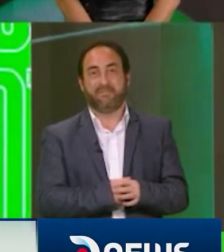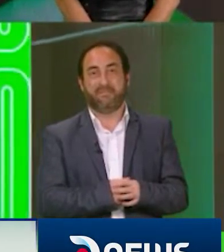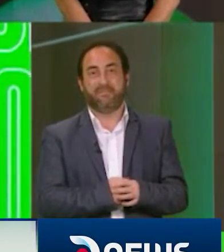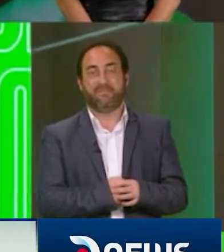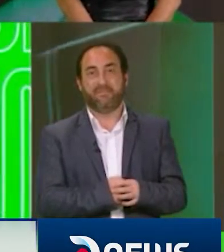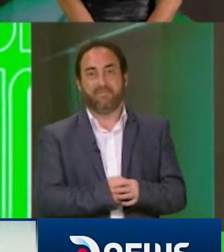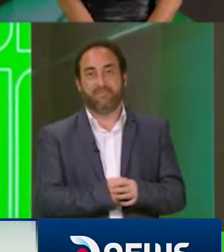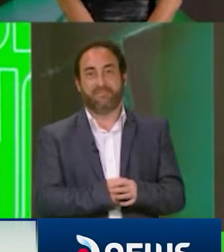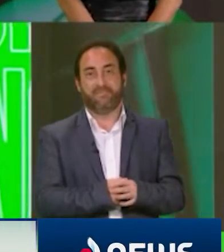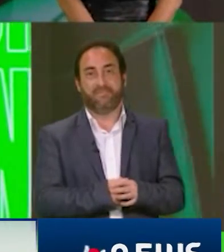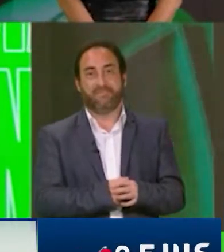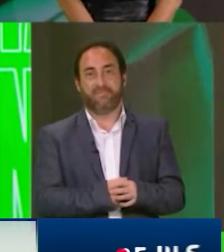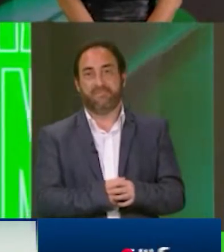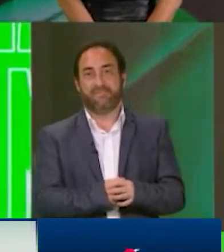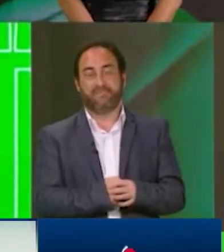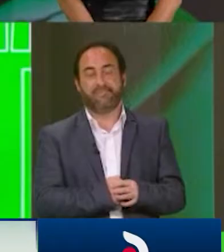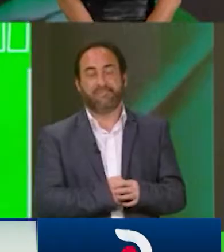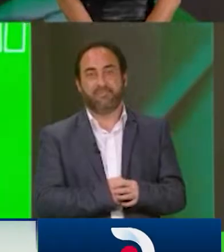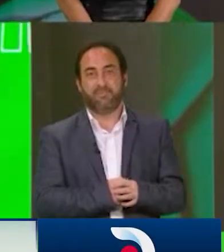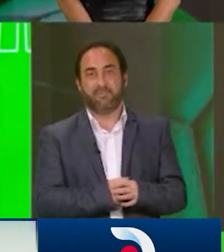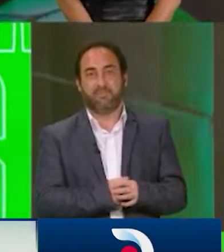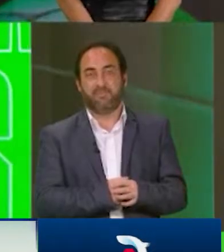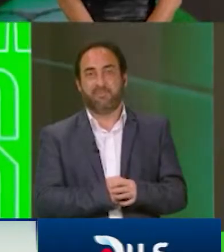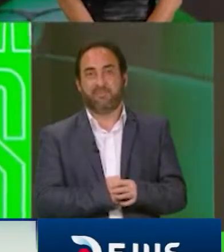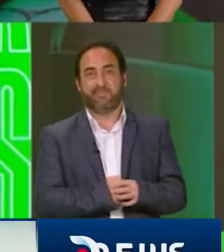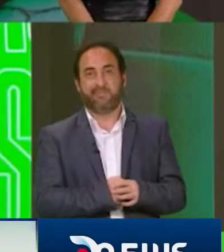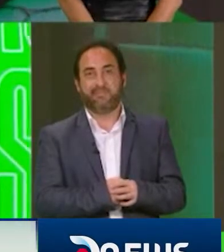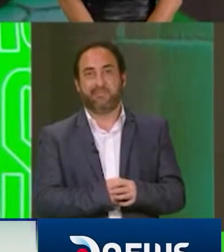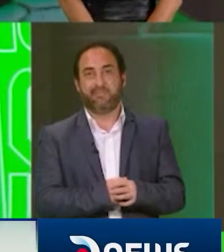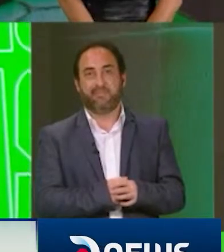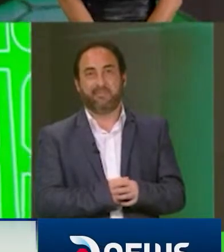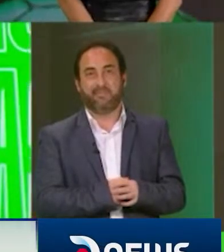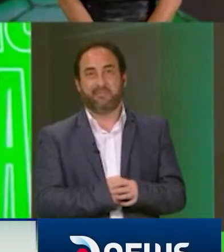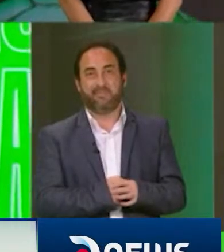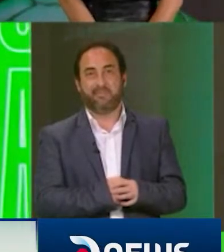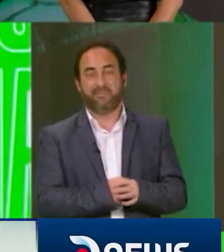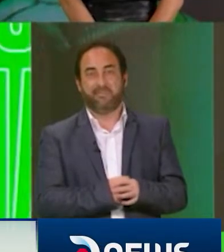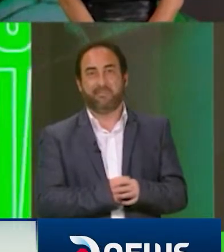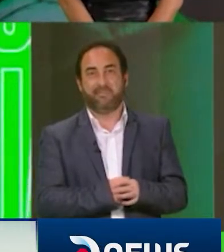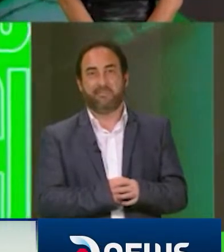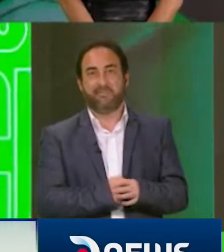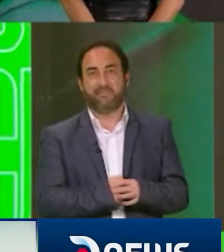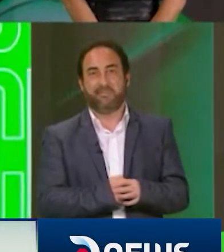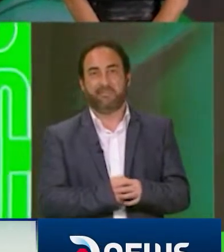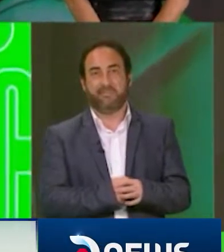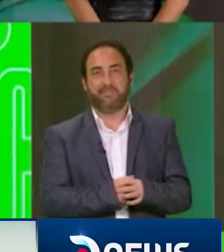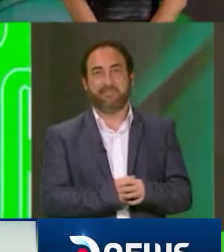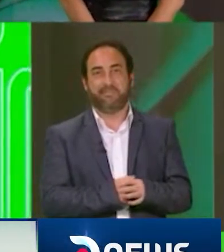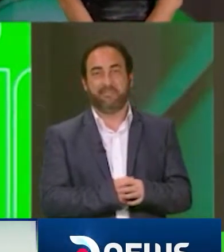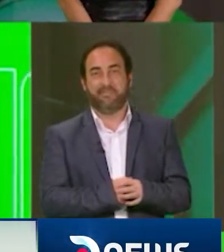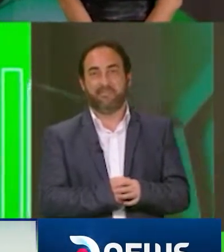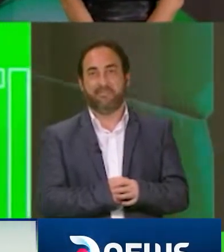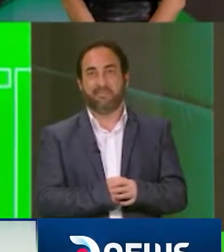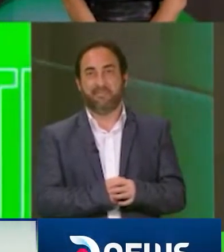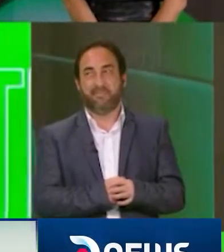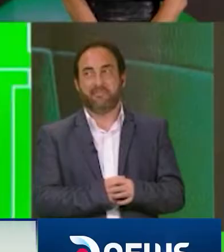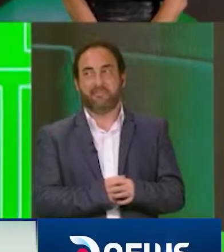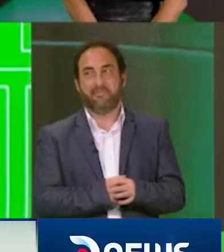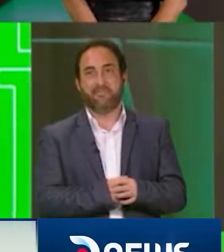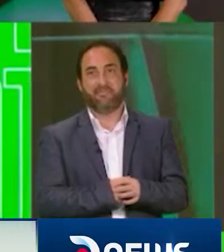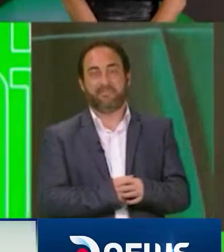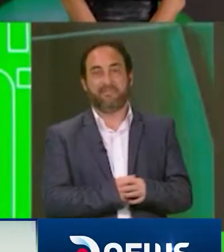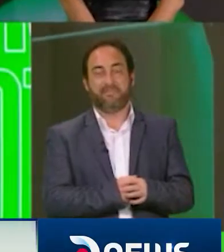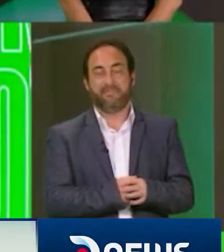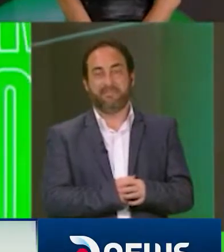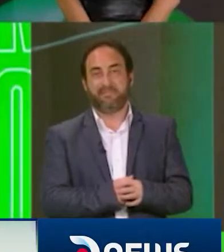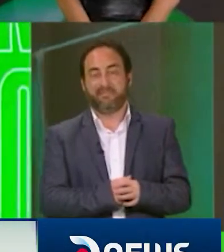la muerte. Fue muy, muy complicado llevar adelante esa Copa América. No obstante, dos cosas, dos situaciones.